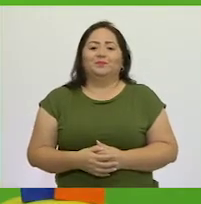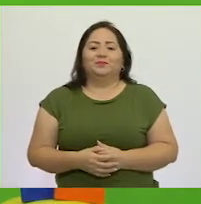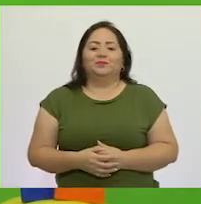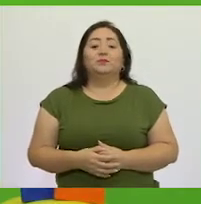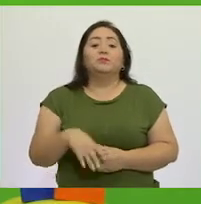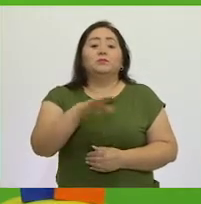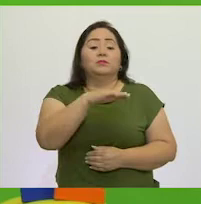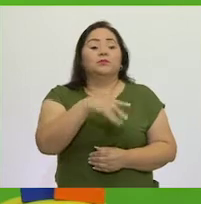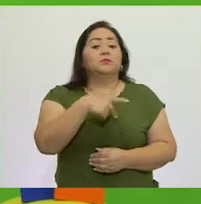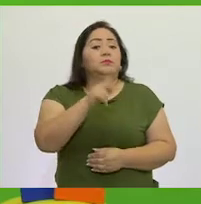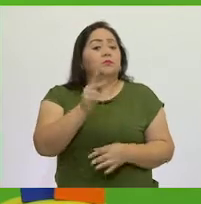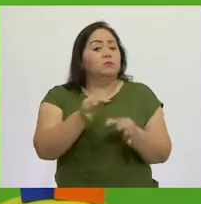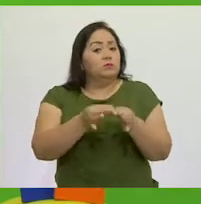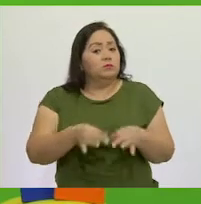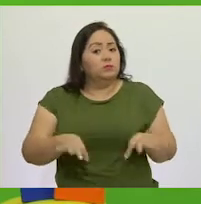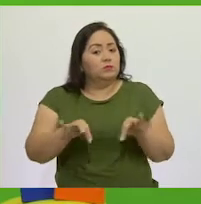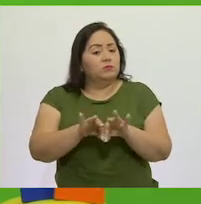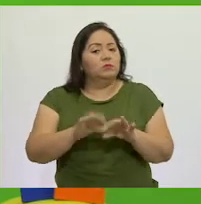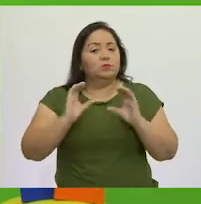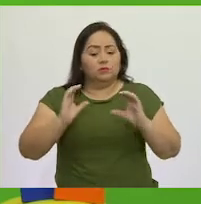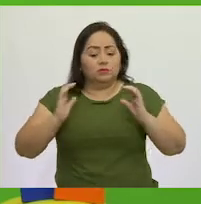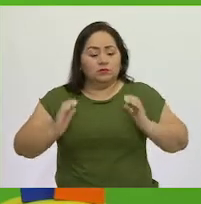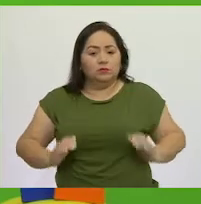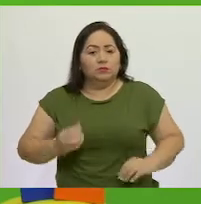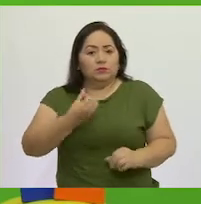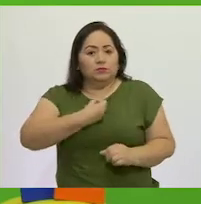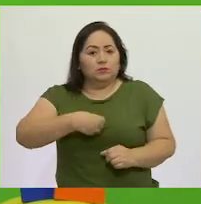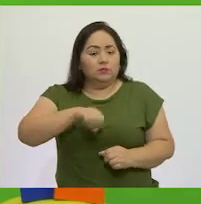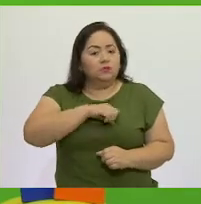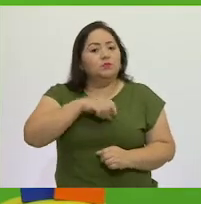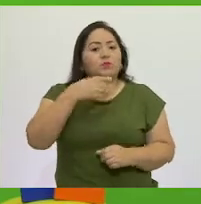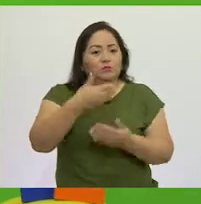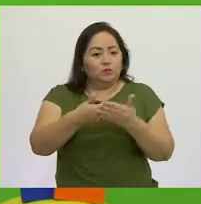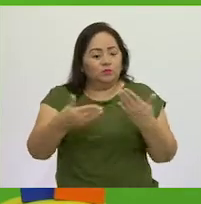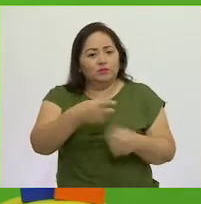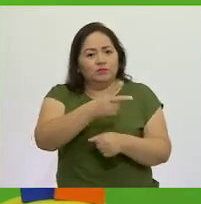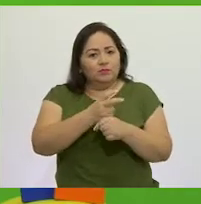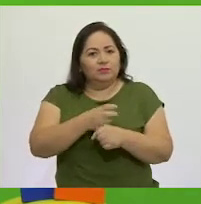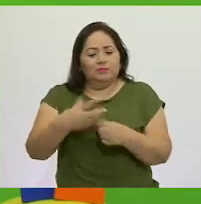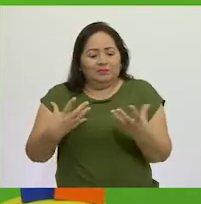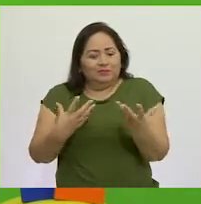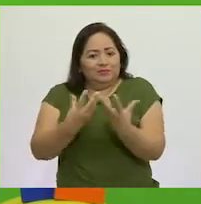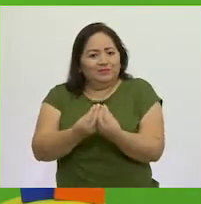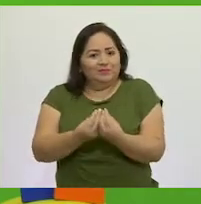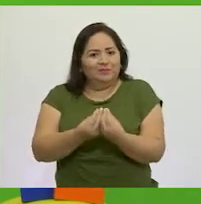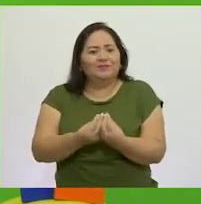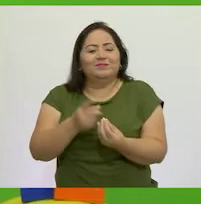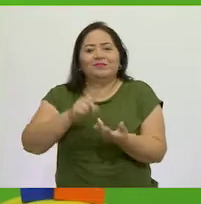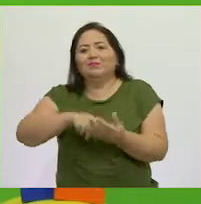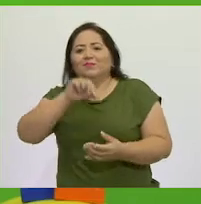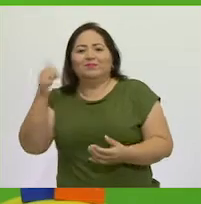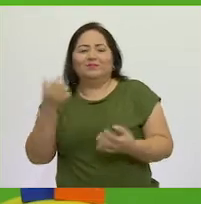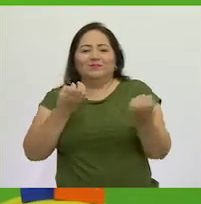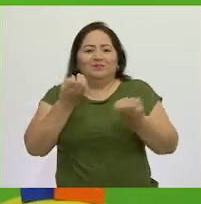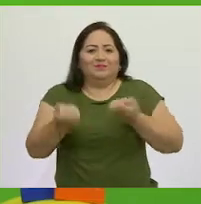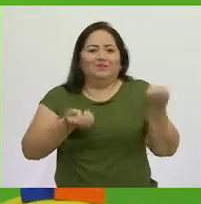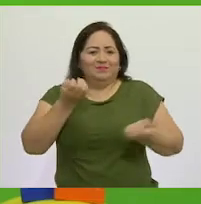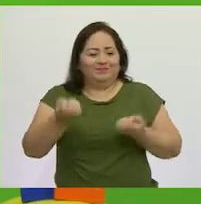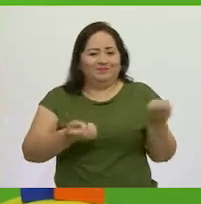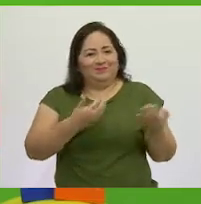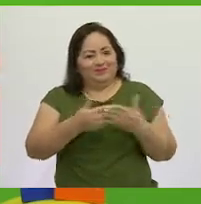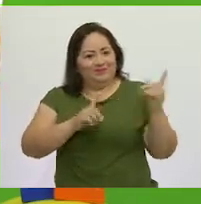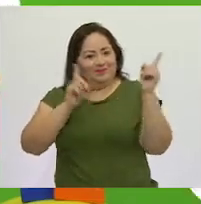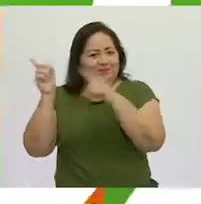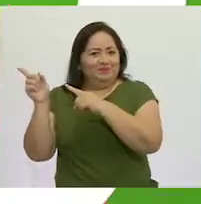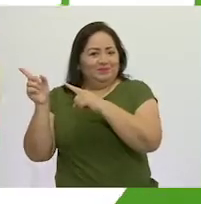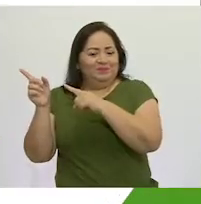Oigan, es importante mantener el cuerpo sano, así que para eso te invito a que hagamos juntas y juntos la siguiente pausa activa.